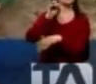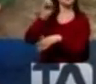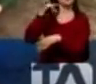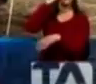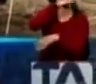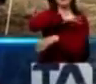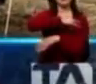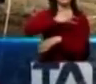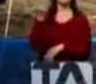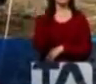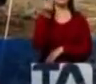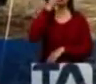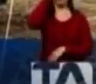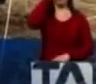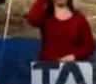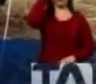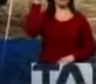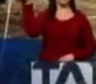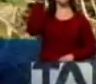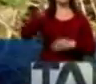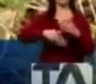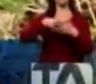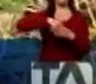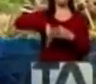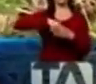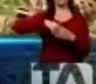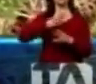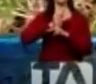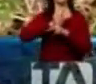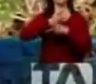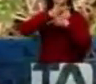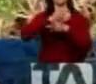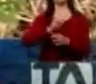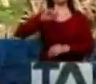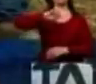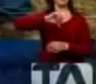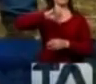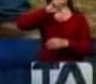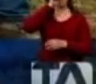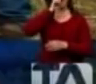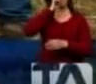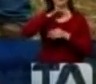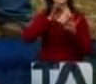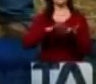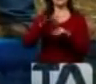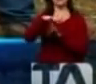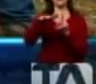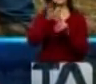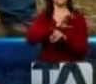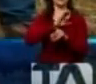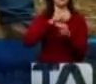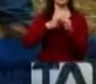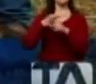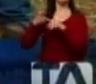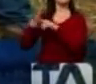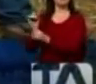Scout, voluntarios de Nestlé Ecuador, Fondo de Protección para el Agua FONAG y de la Secretaría de Ambiente del municipio de Quito, los que